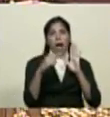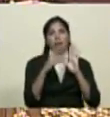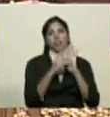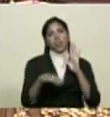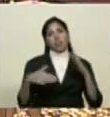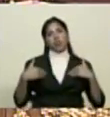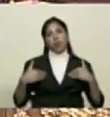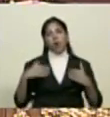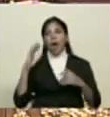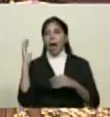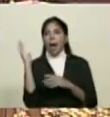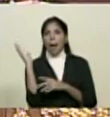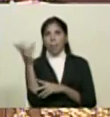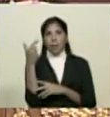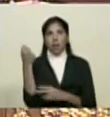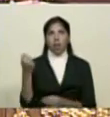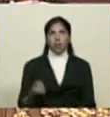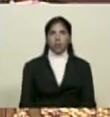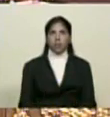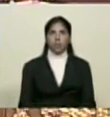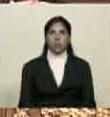ambientales.